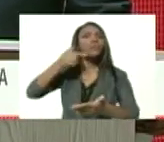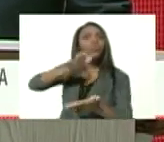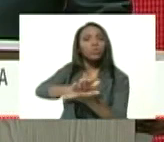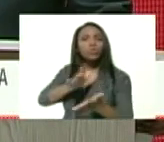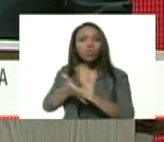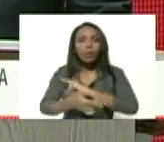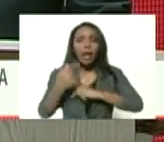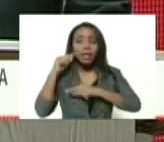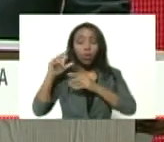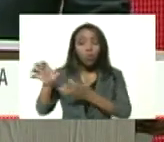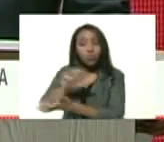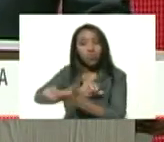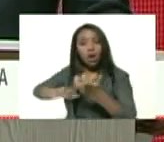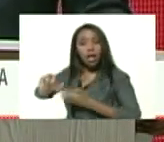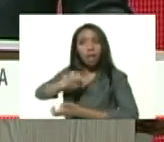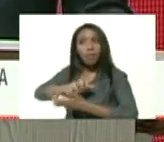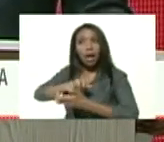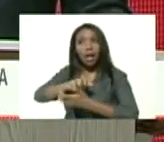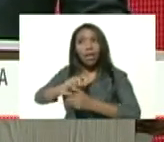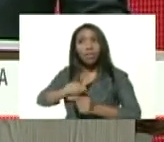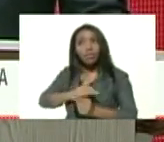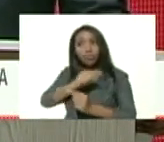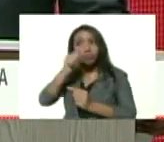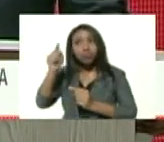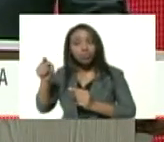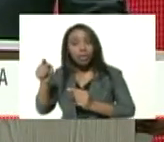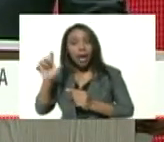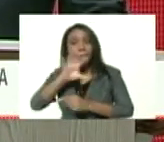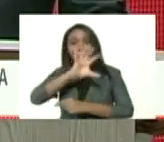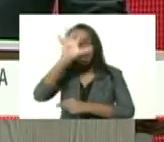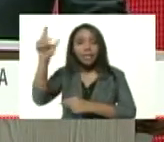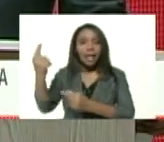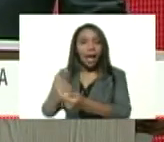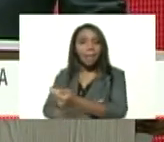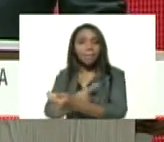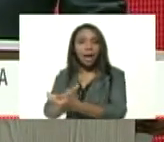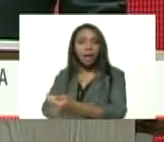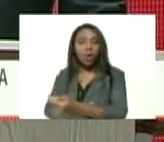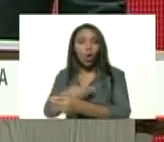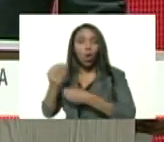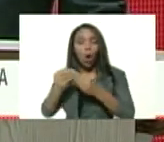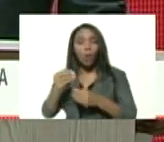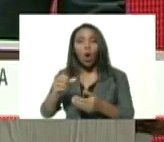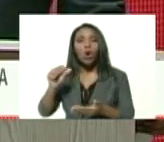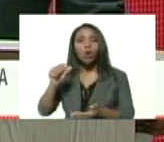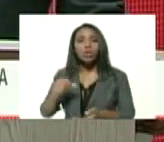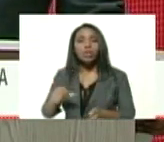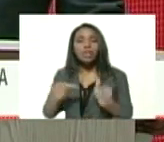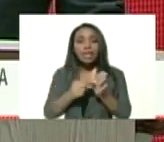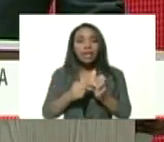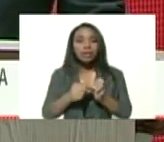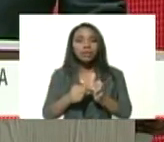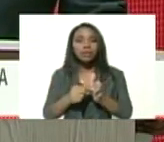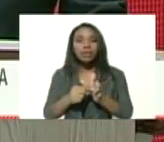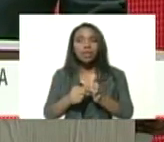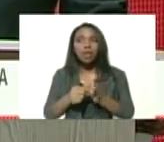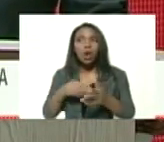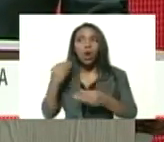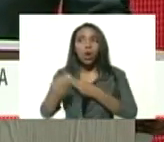conflictos del Medio Oriente, en países hermanos como Siria. Lo